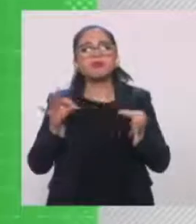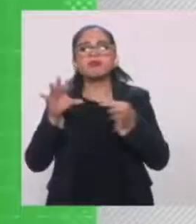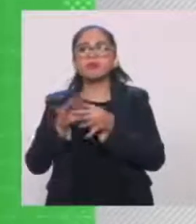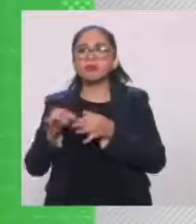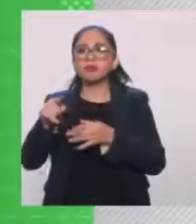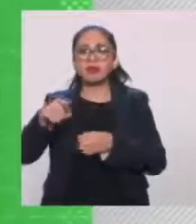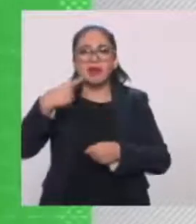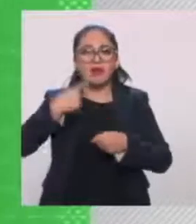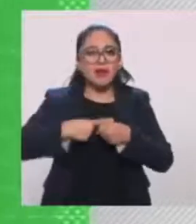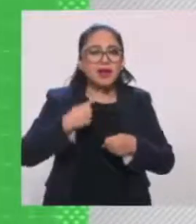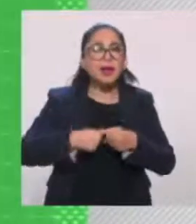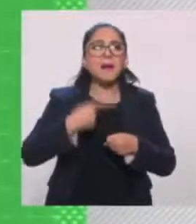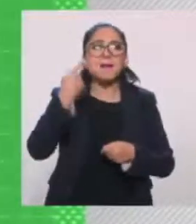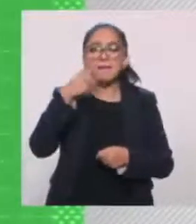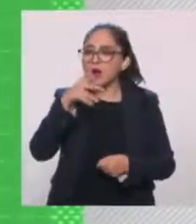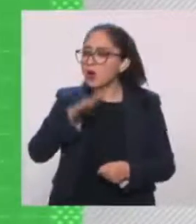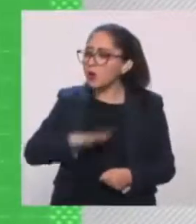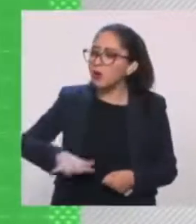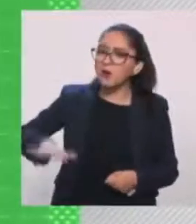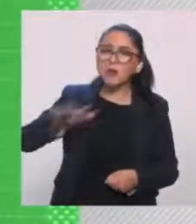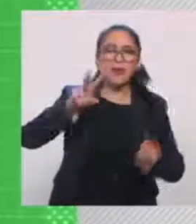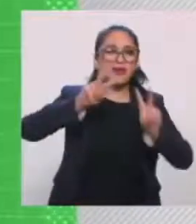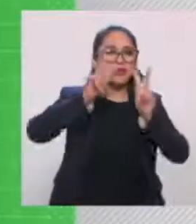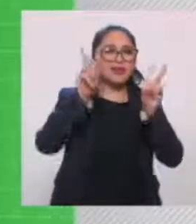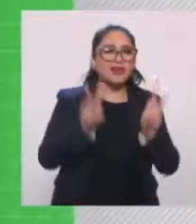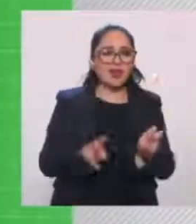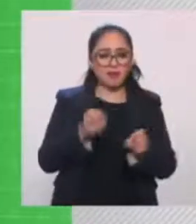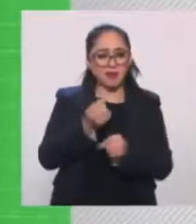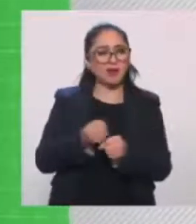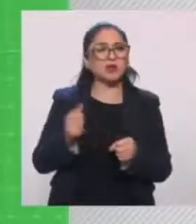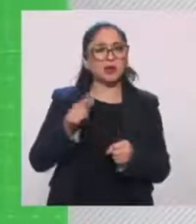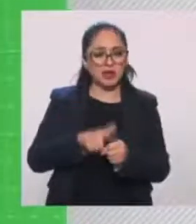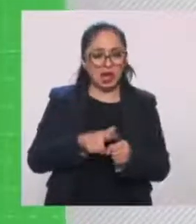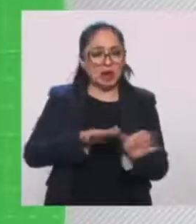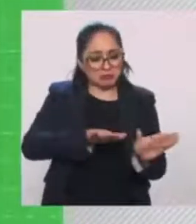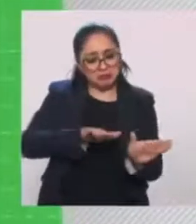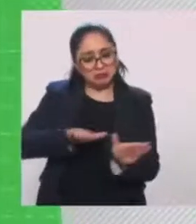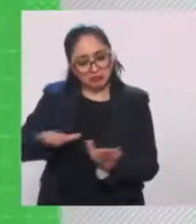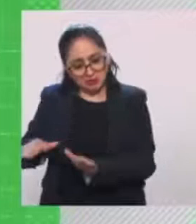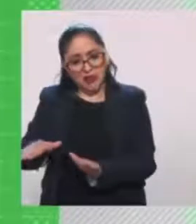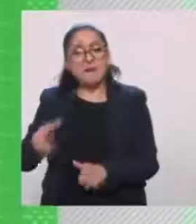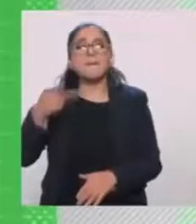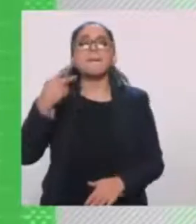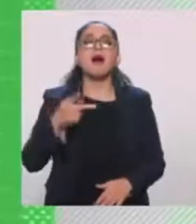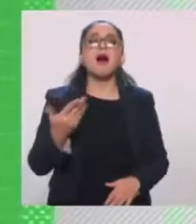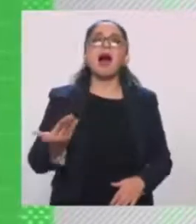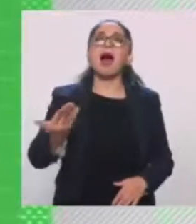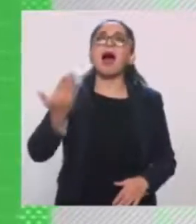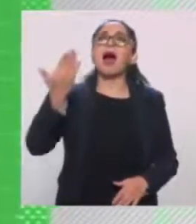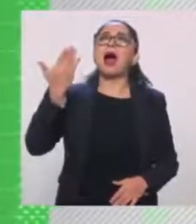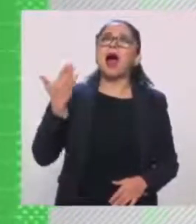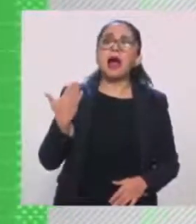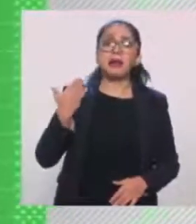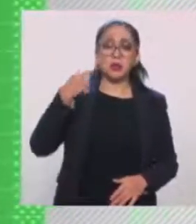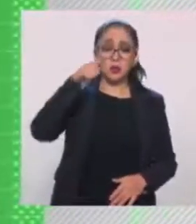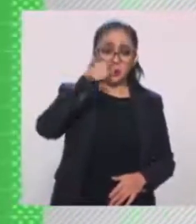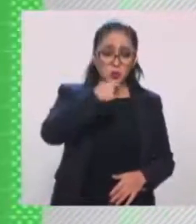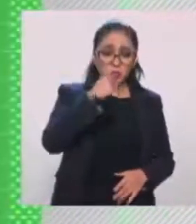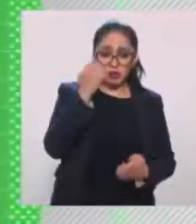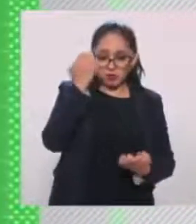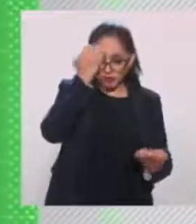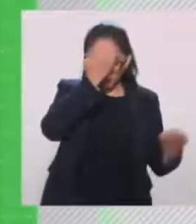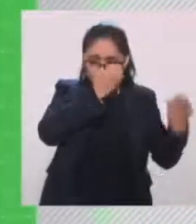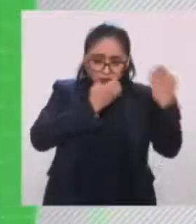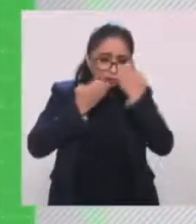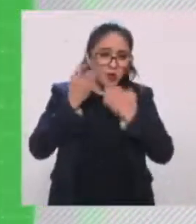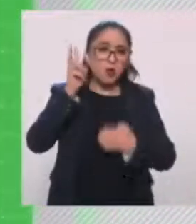vista social, ¿no? Entonces, también es muy diferente antes, cuando para hacerse la prueba tenías